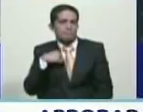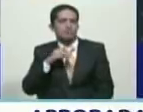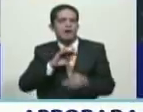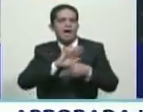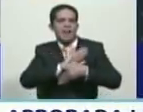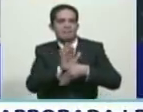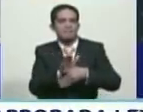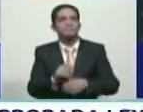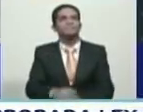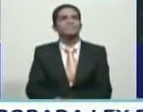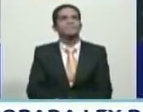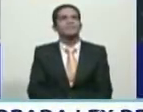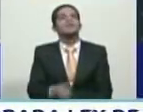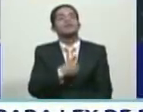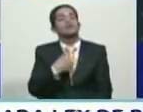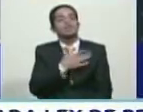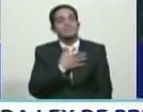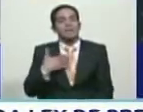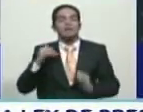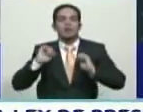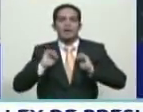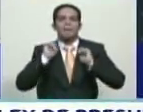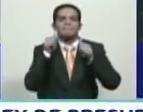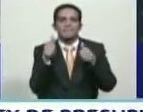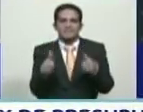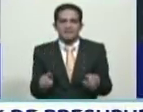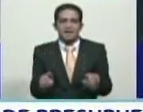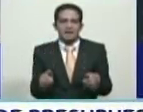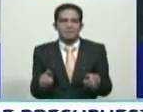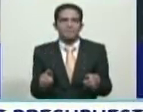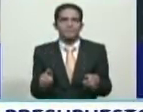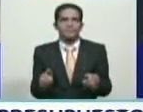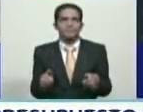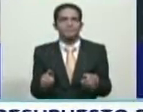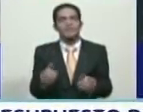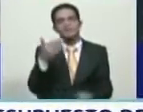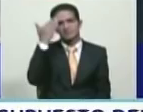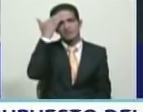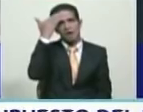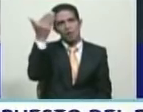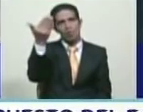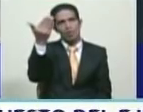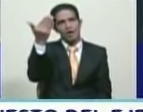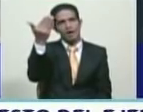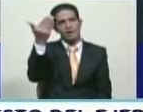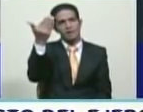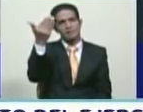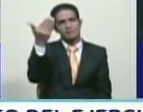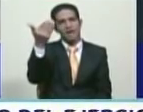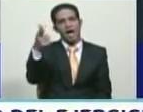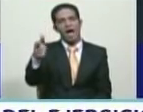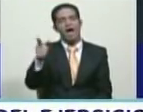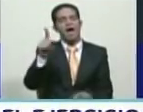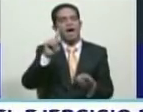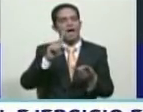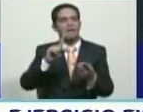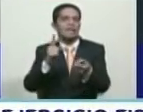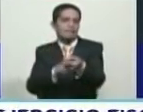I want at the beginning to quisiera to al principio saludar a Raúl